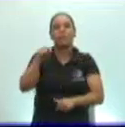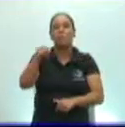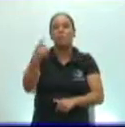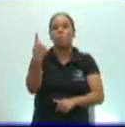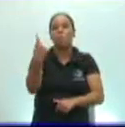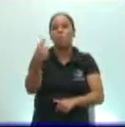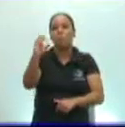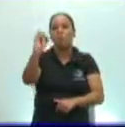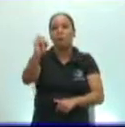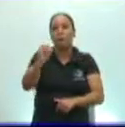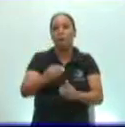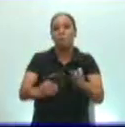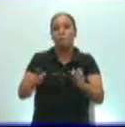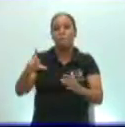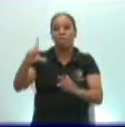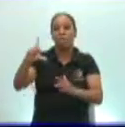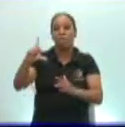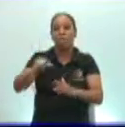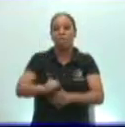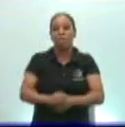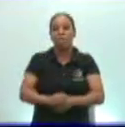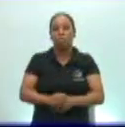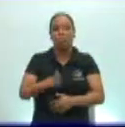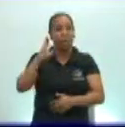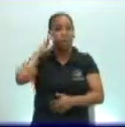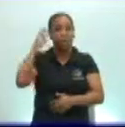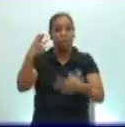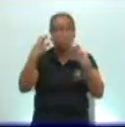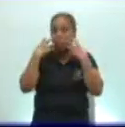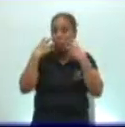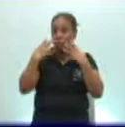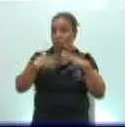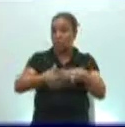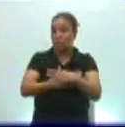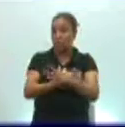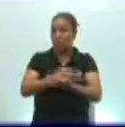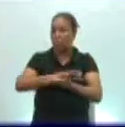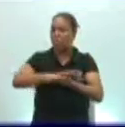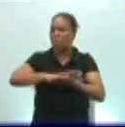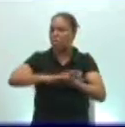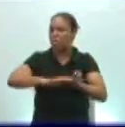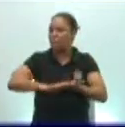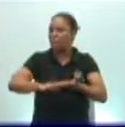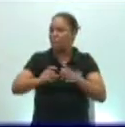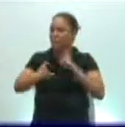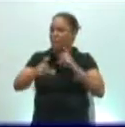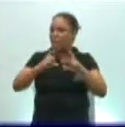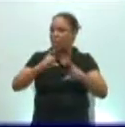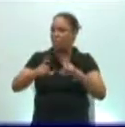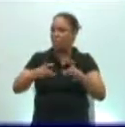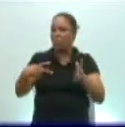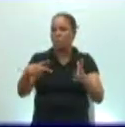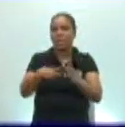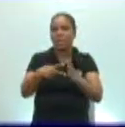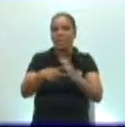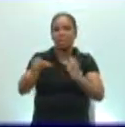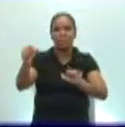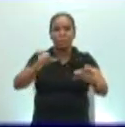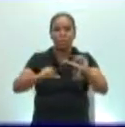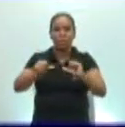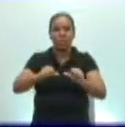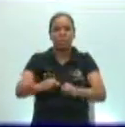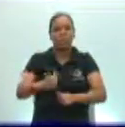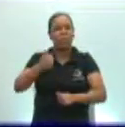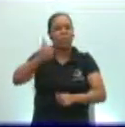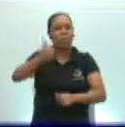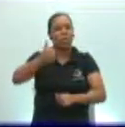O mayúscula. Recuerden la importancia de los símbolos que nos permiten la comunicación entre los químicos. Pero bien,